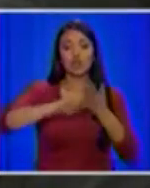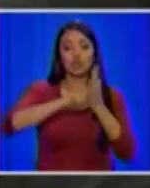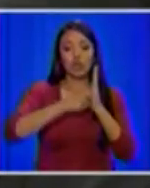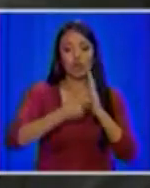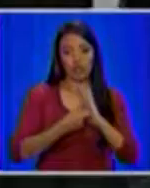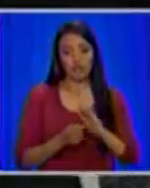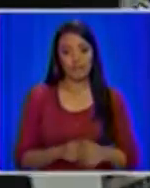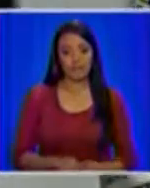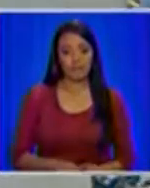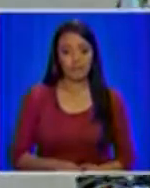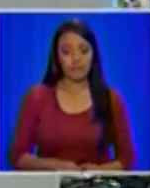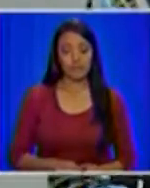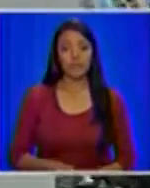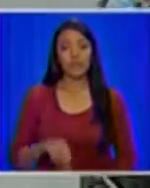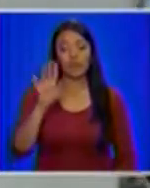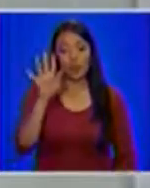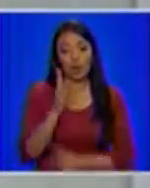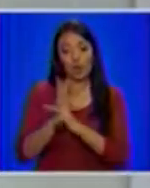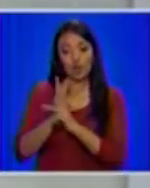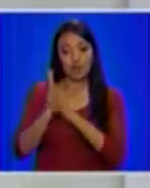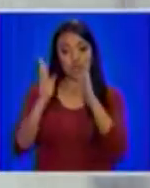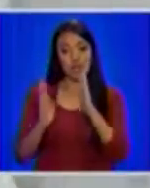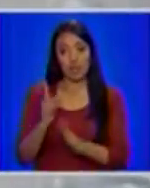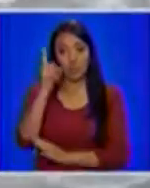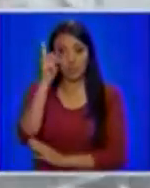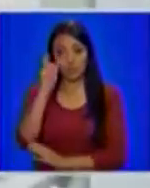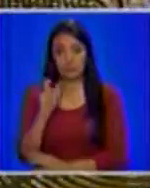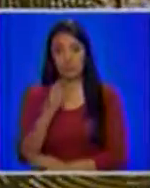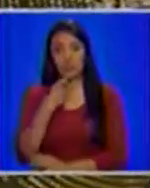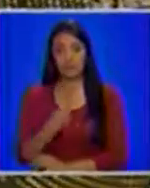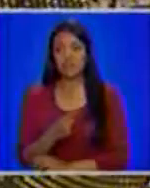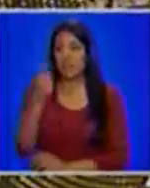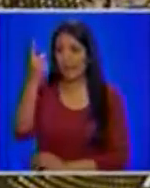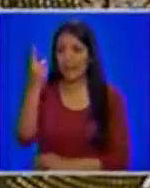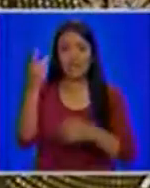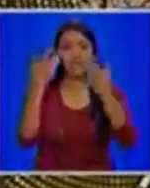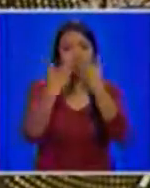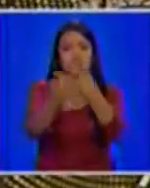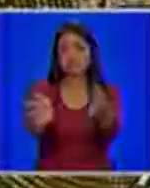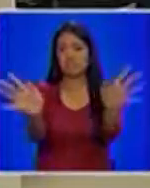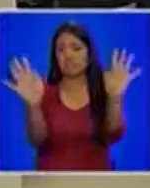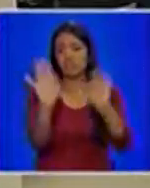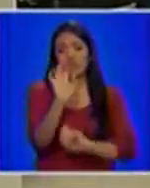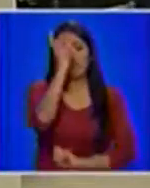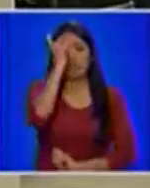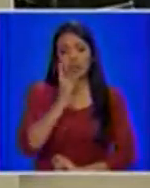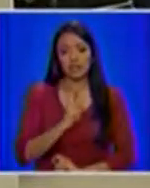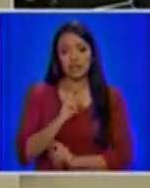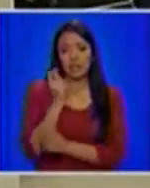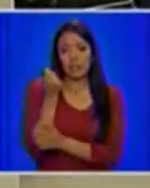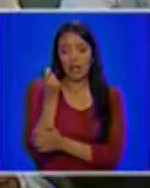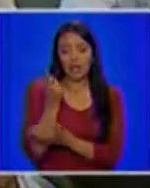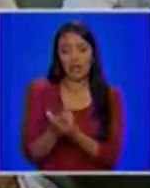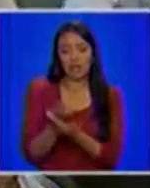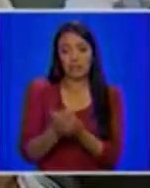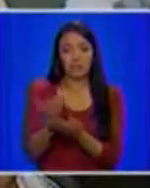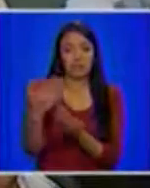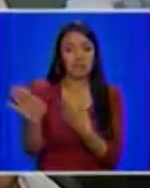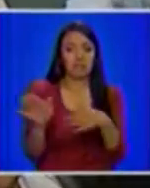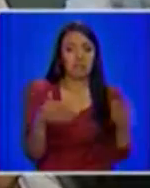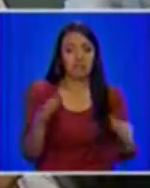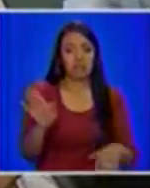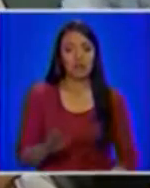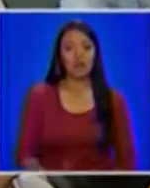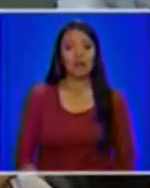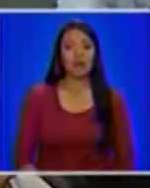del estado para el consejero luis macas cruz permitió un manejo discrecional de los recursos de la seguridad social el ies por